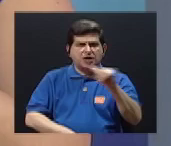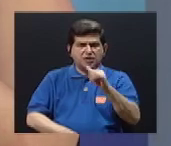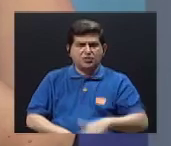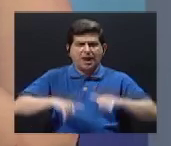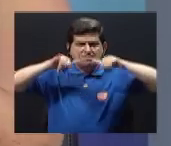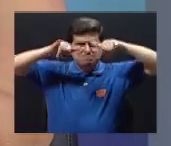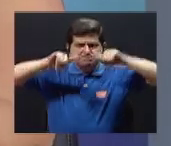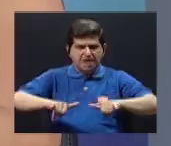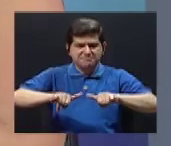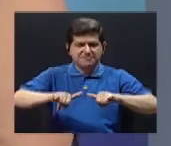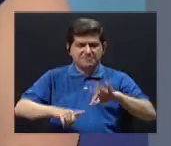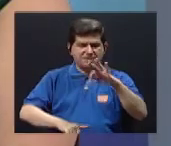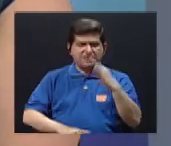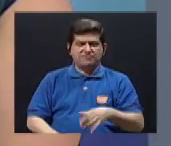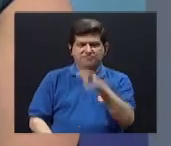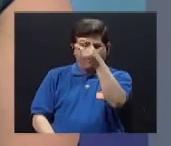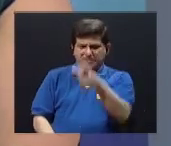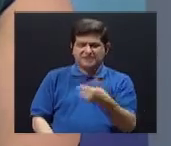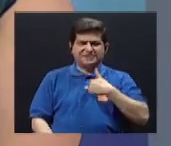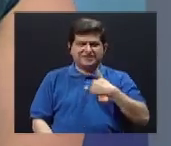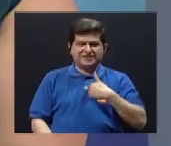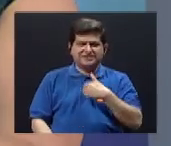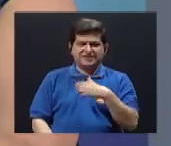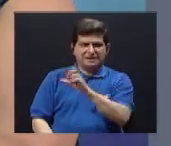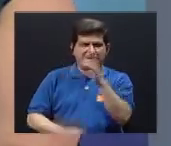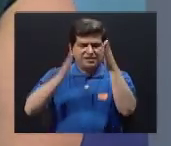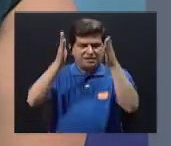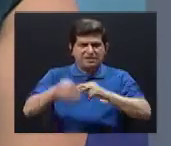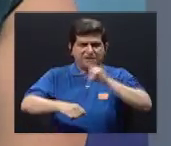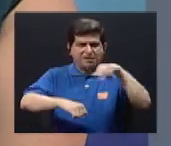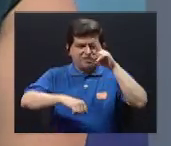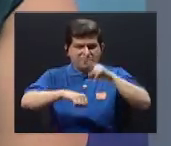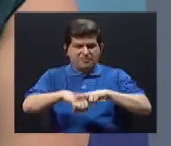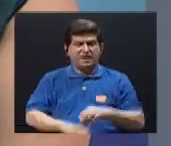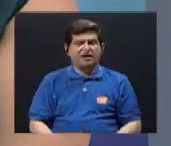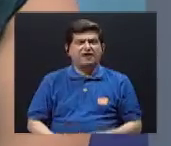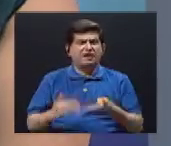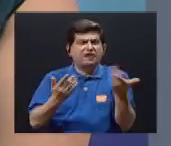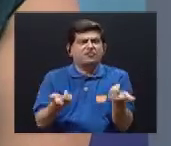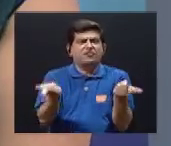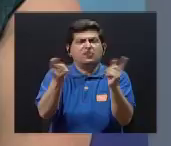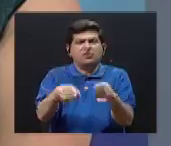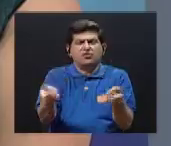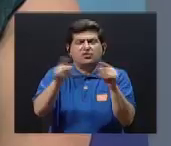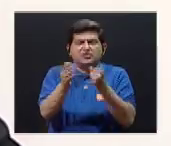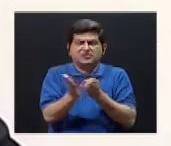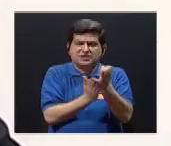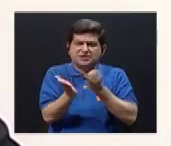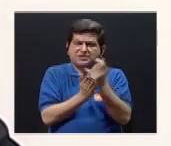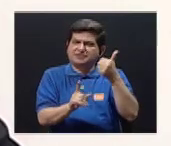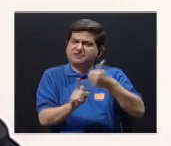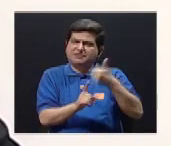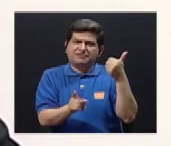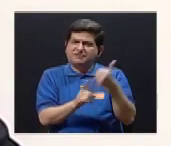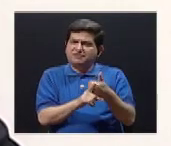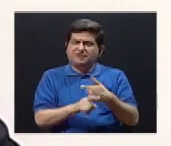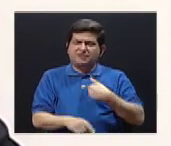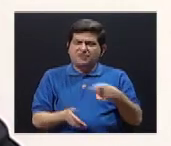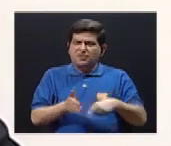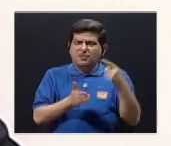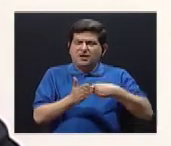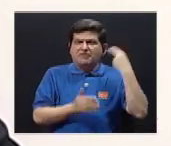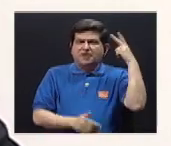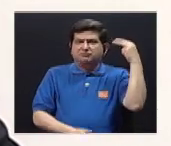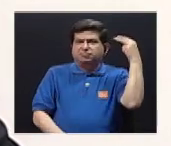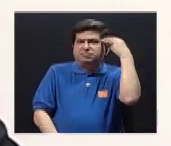venido también manteniendo esta forma de ser de un Tico Promedio? Fueron cosas que se dieron sobre la investigación, ¿verdad? Uno a veces se